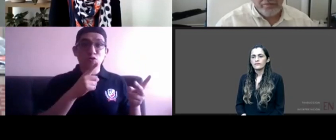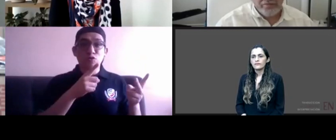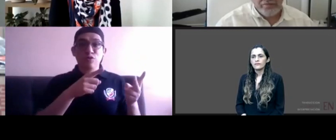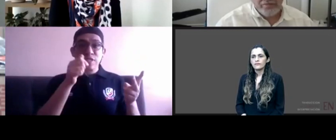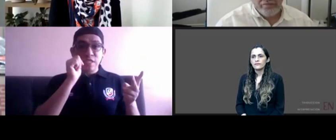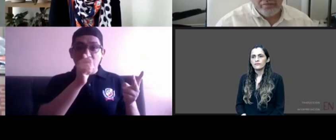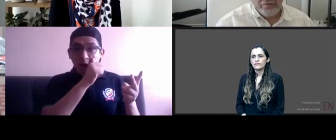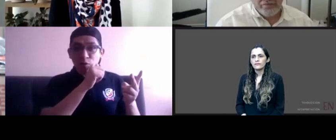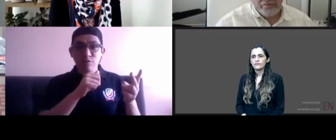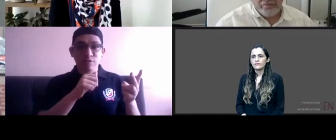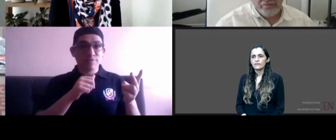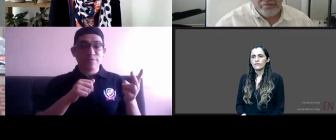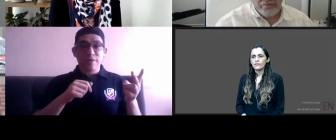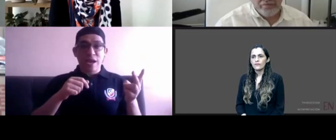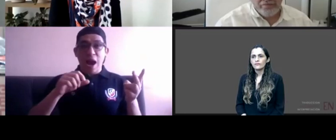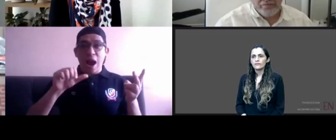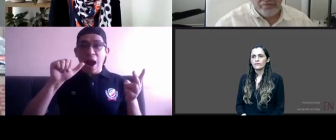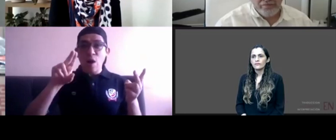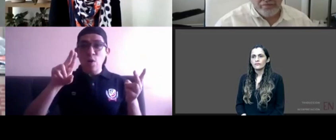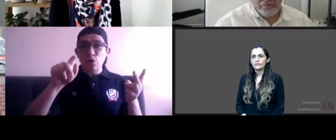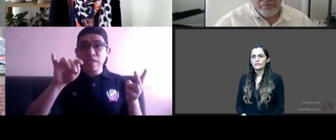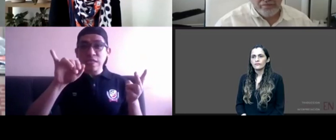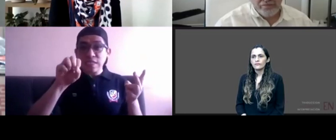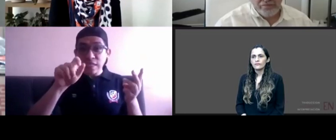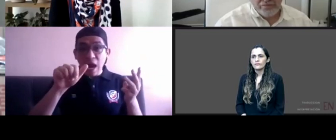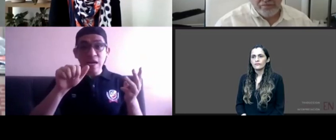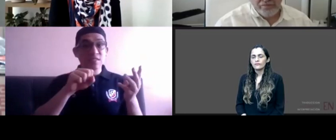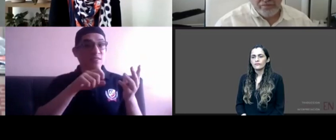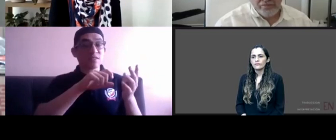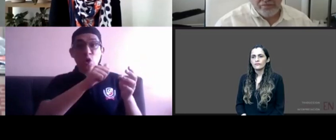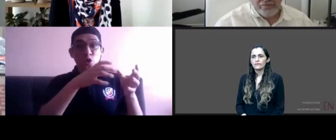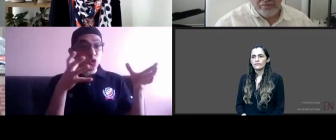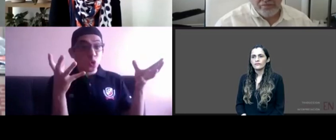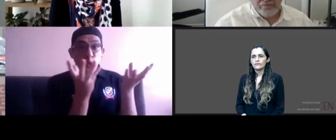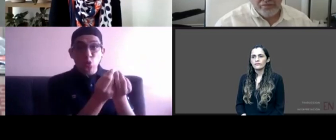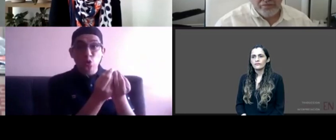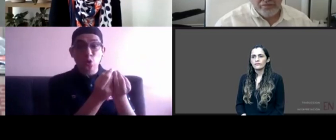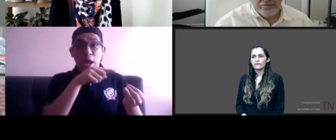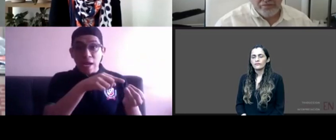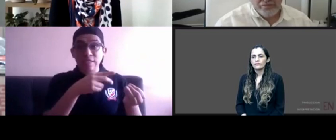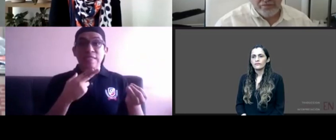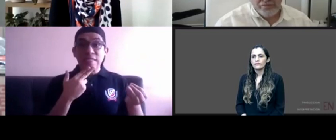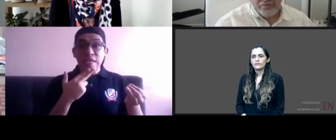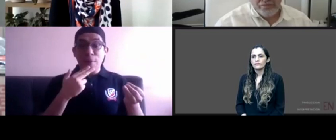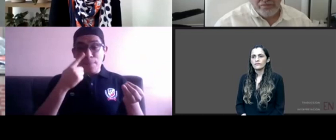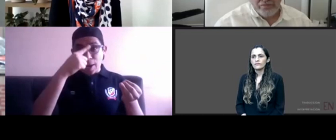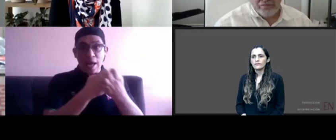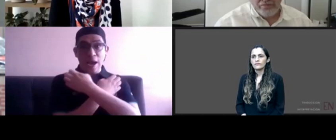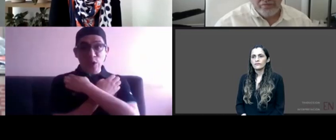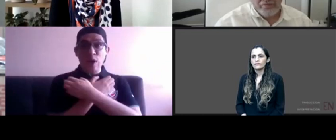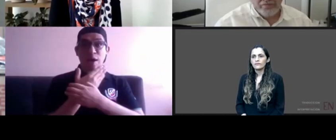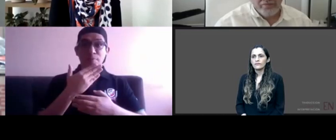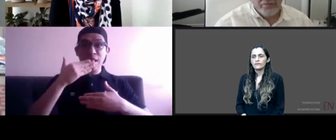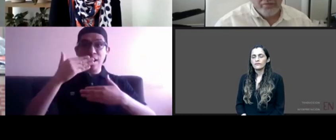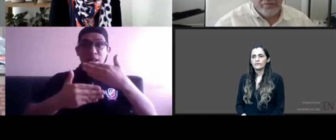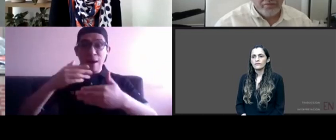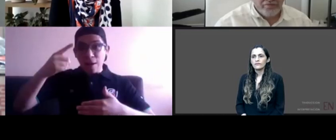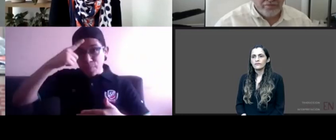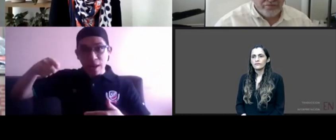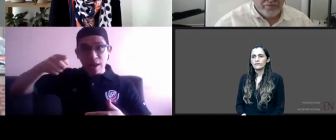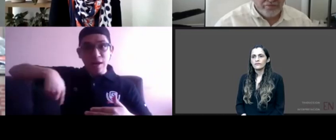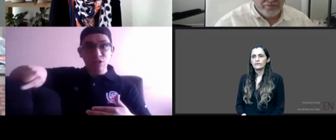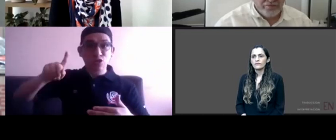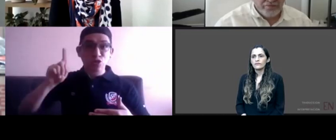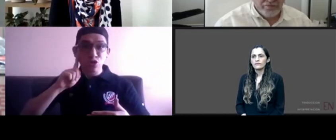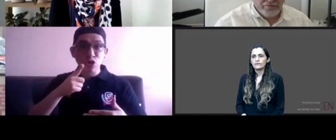de personas con discapacidad, ahí se abordan temas como personas ciegas, como personas con